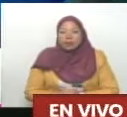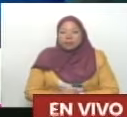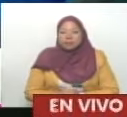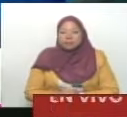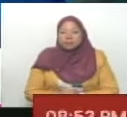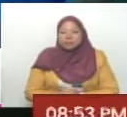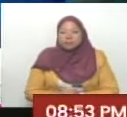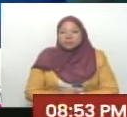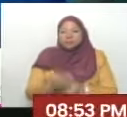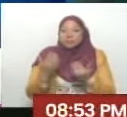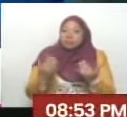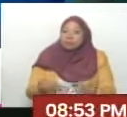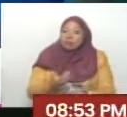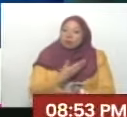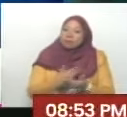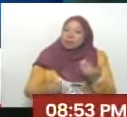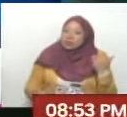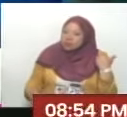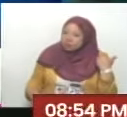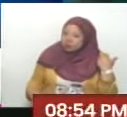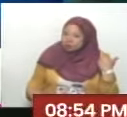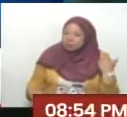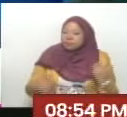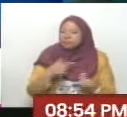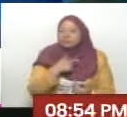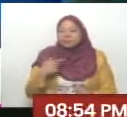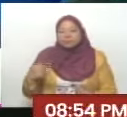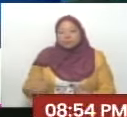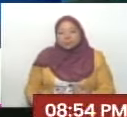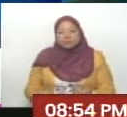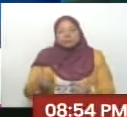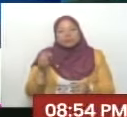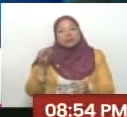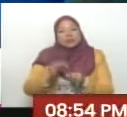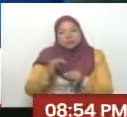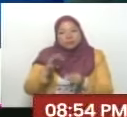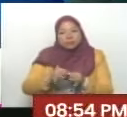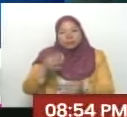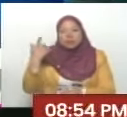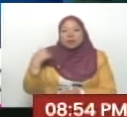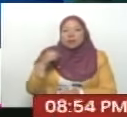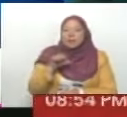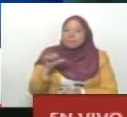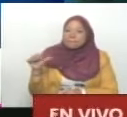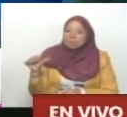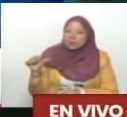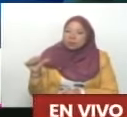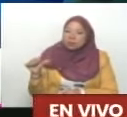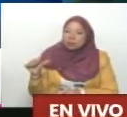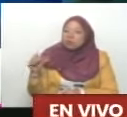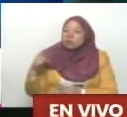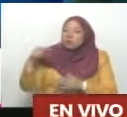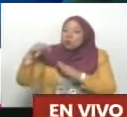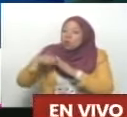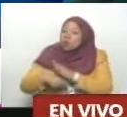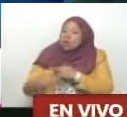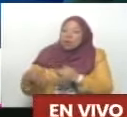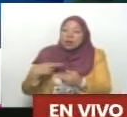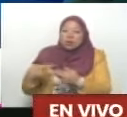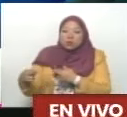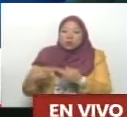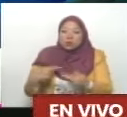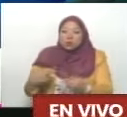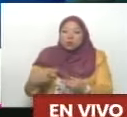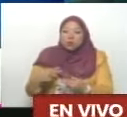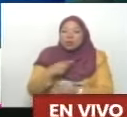Presidente, posteriormente a su visita desarrollada el mes de septiembre del año pasado y el establecimiento de profundizar las relaciones con la